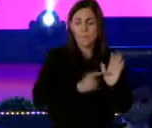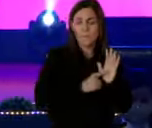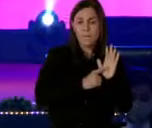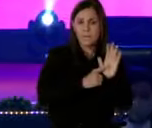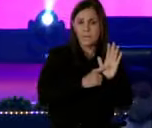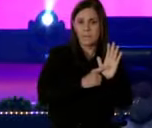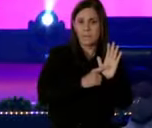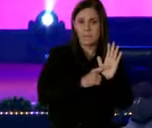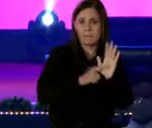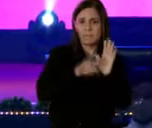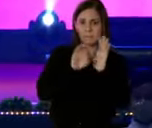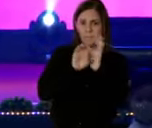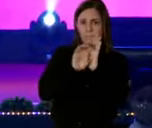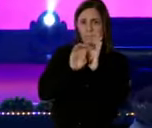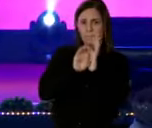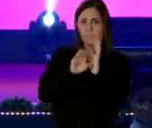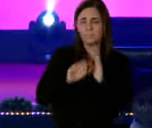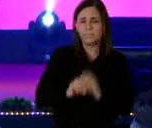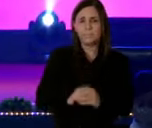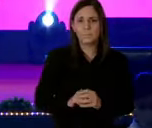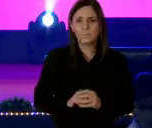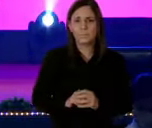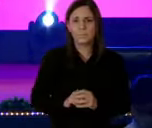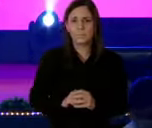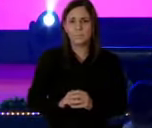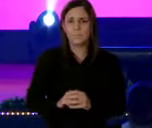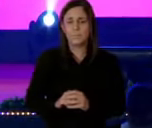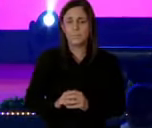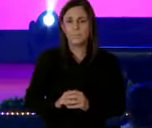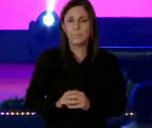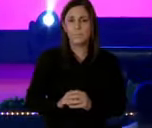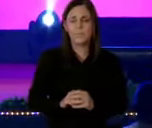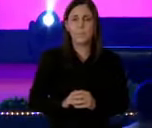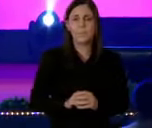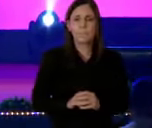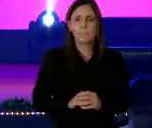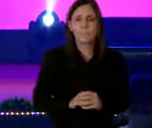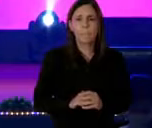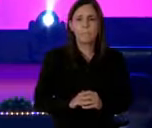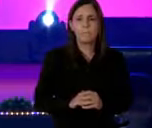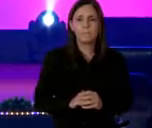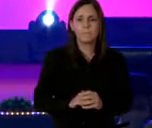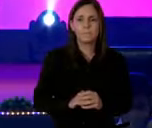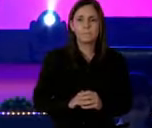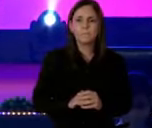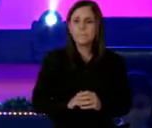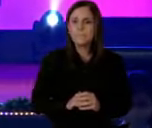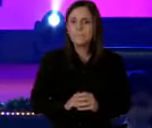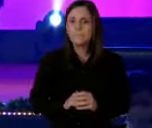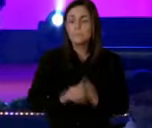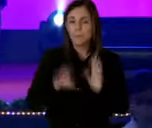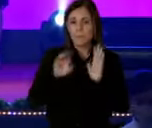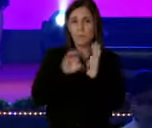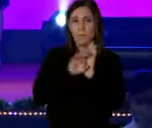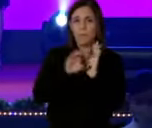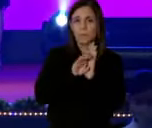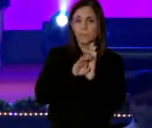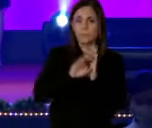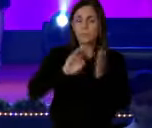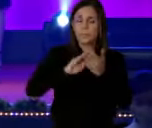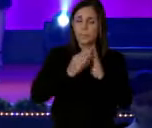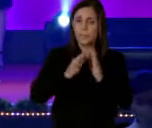favor, tráigamela. Hernán, únete con él. Y allá hay fotos. El pueblo ha creído, sigue